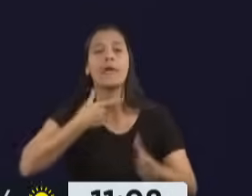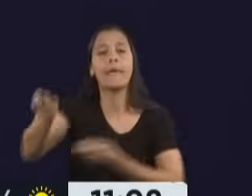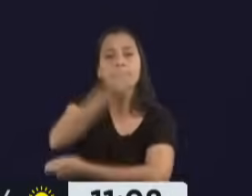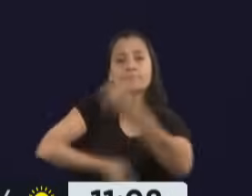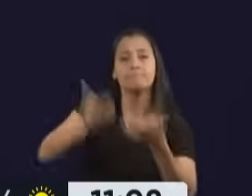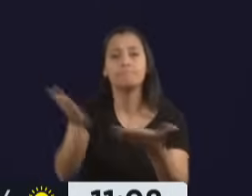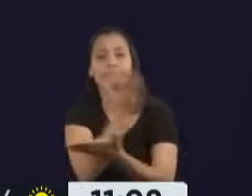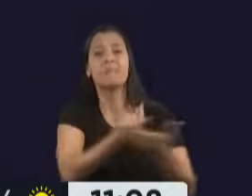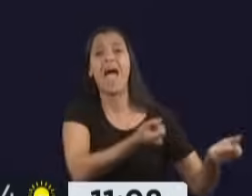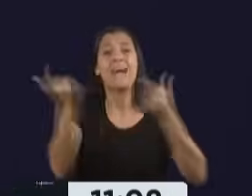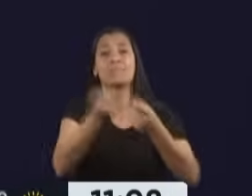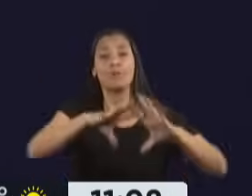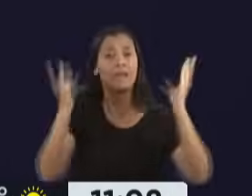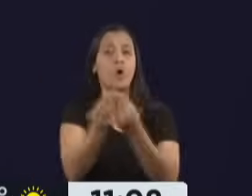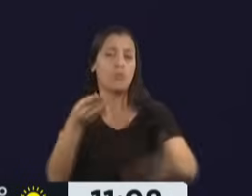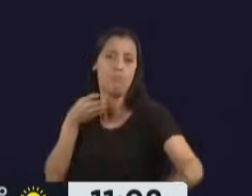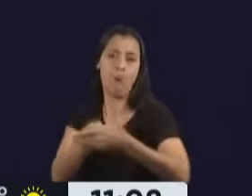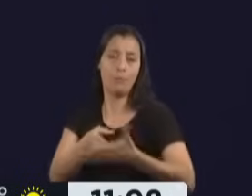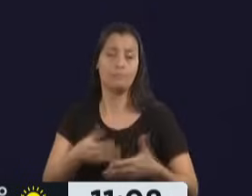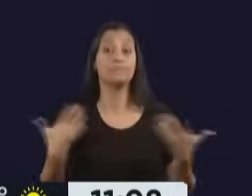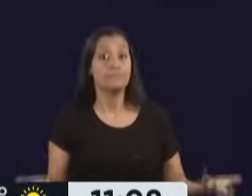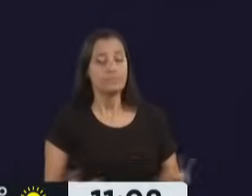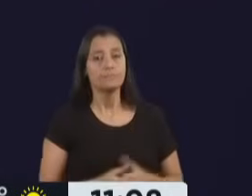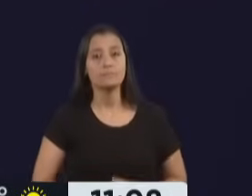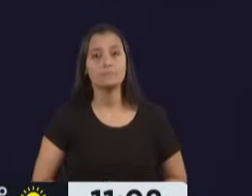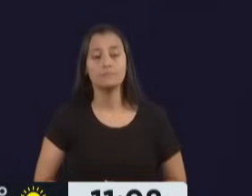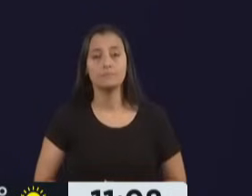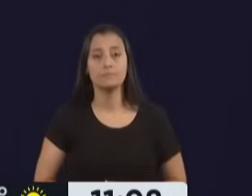producir o exportar. Lo que implica,